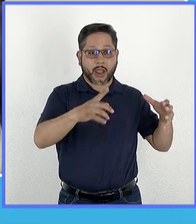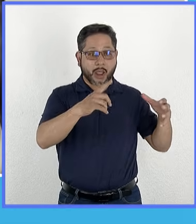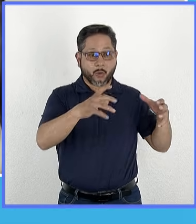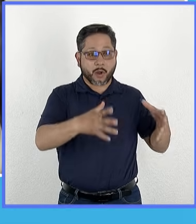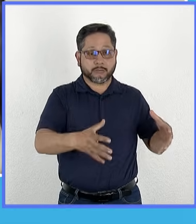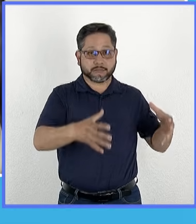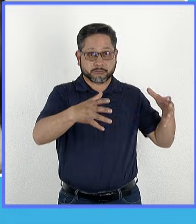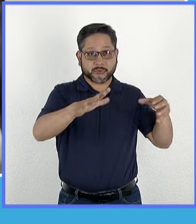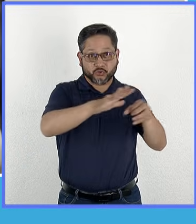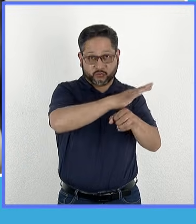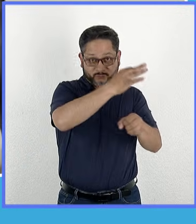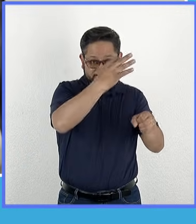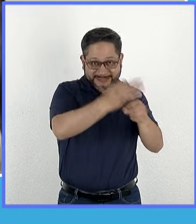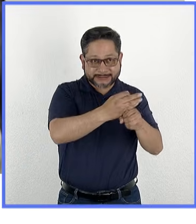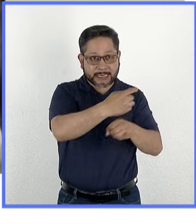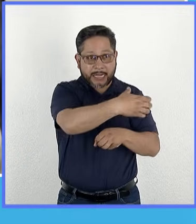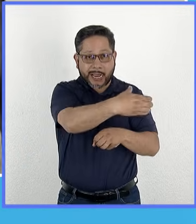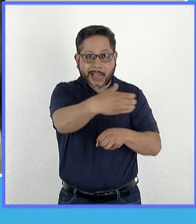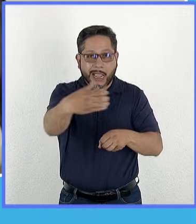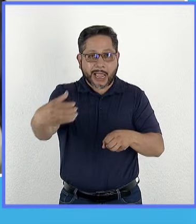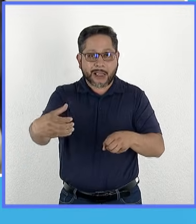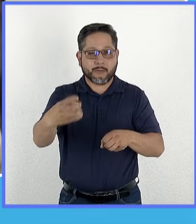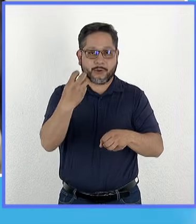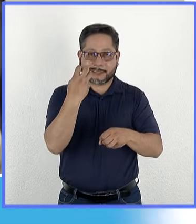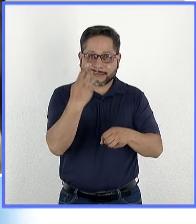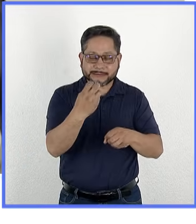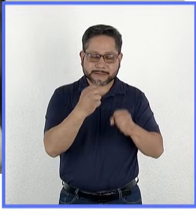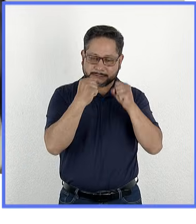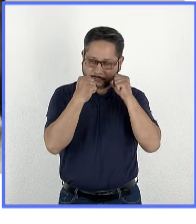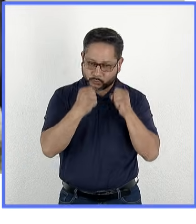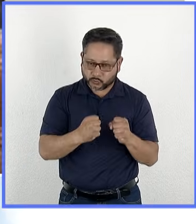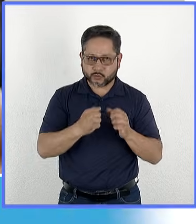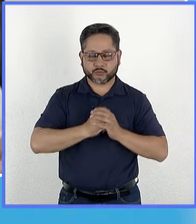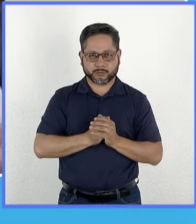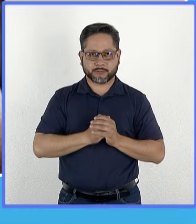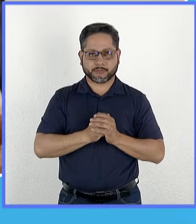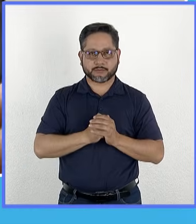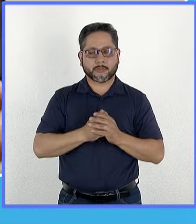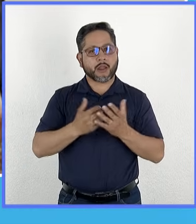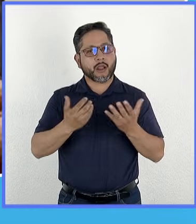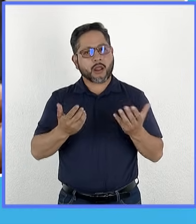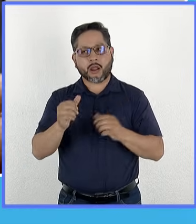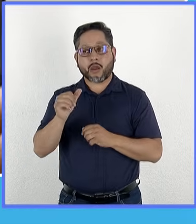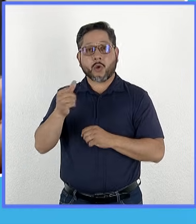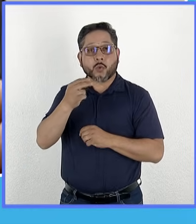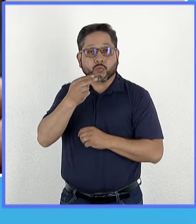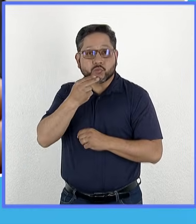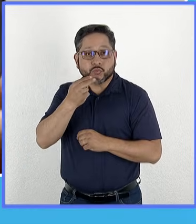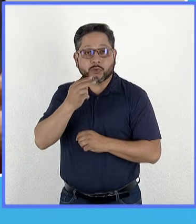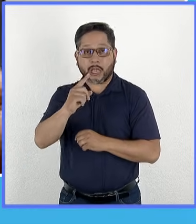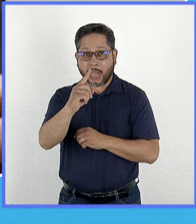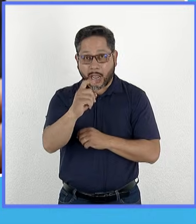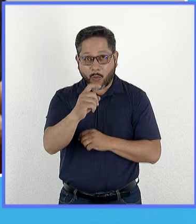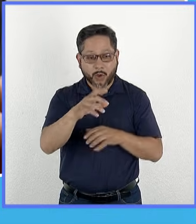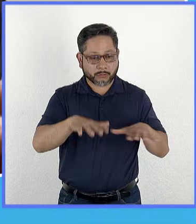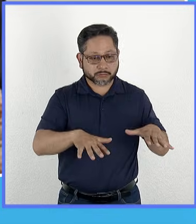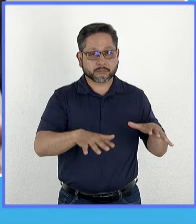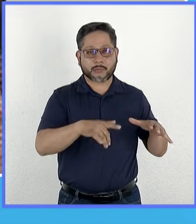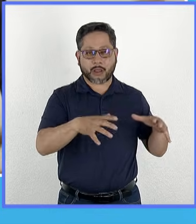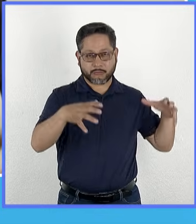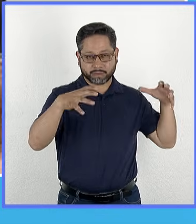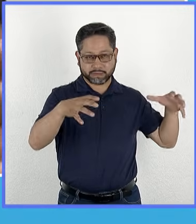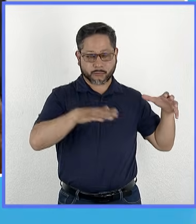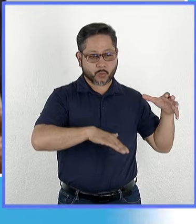que se están recuperando, eso es muy importante, dar esa garantía, y por otro lado, que el uso de este volumen,